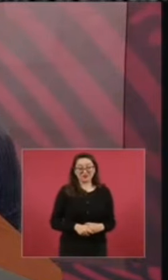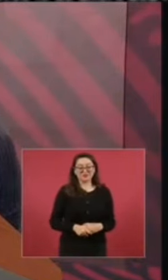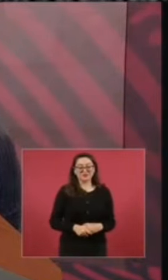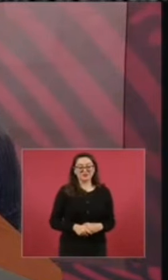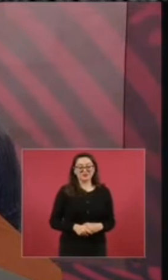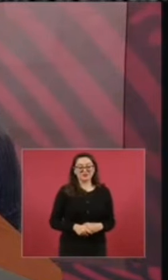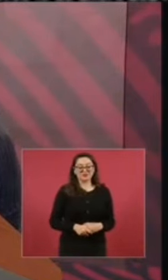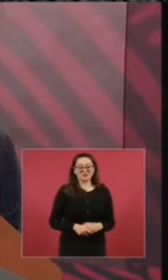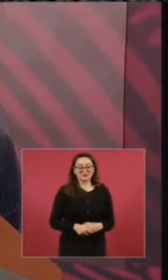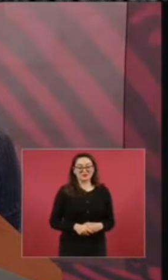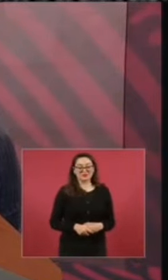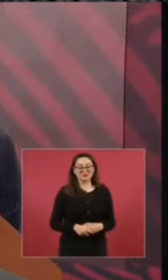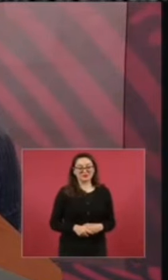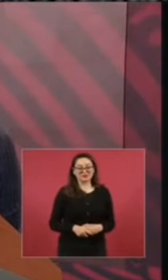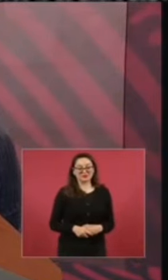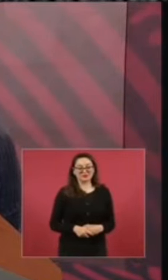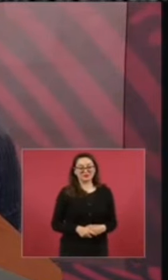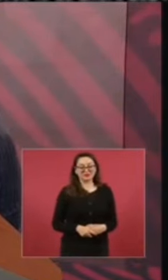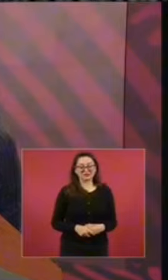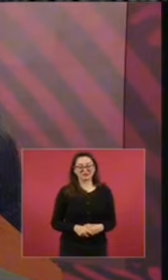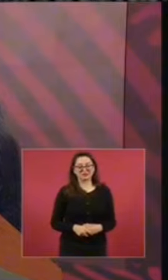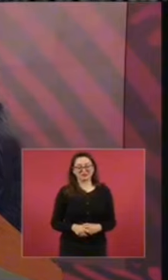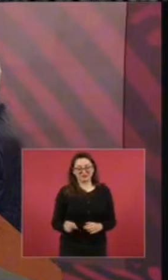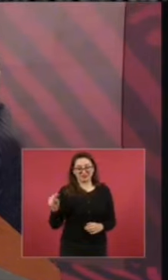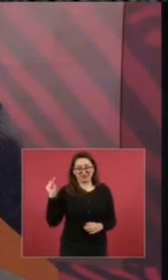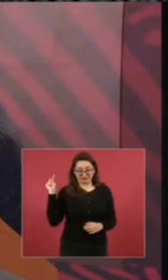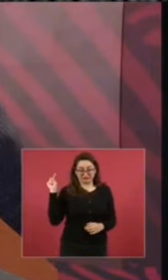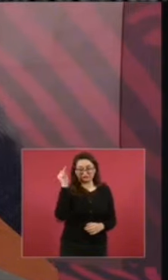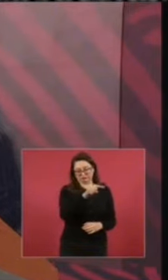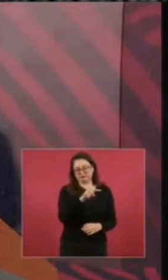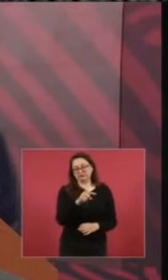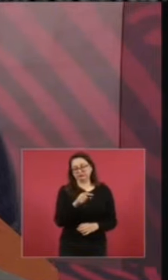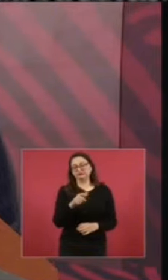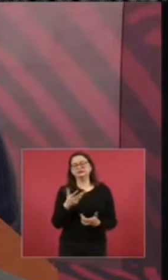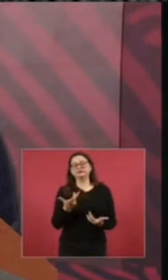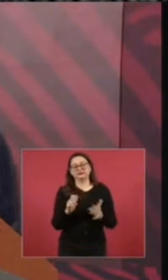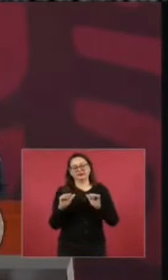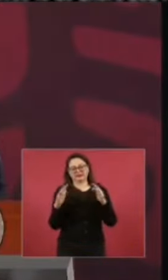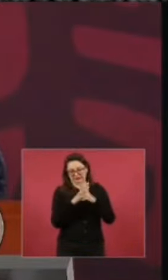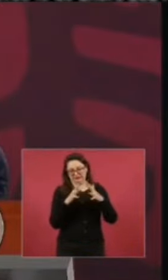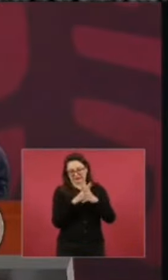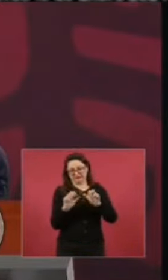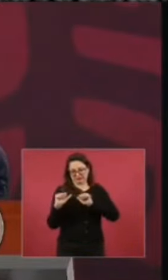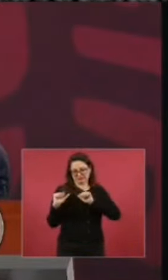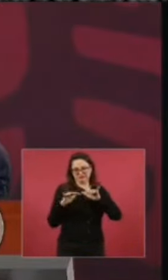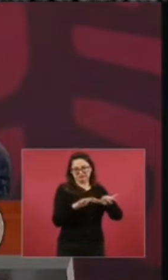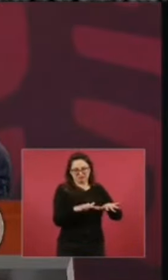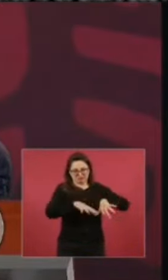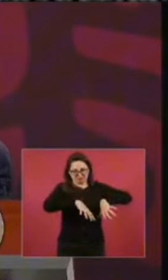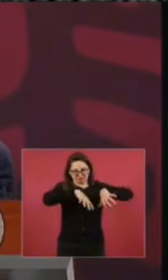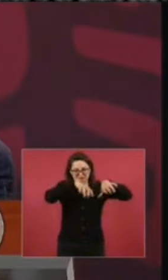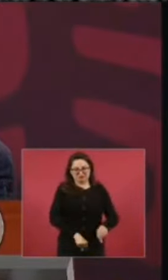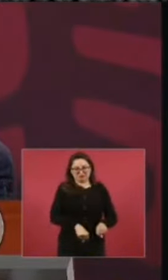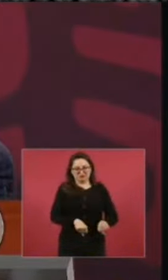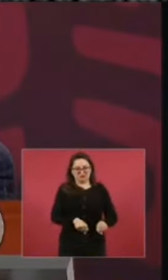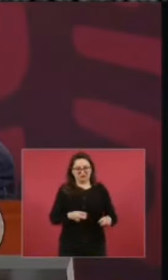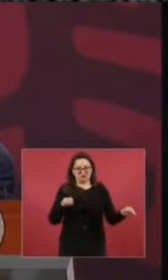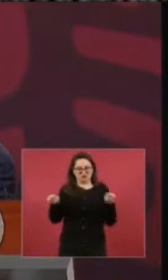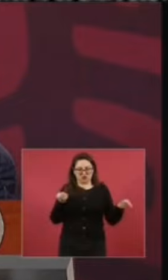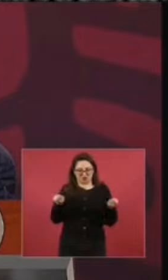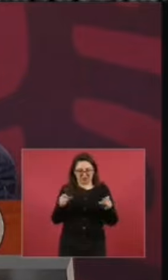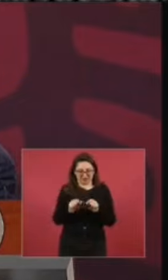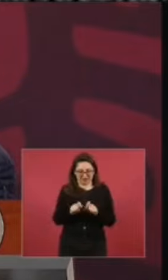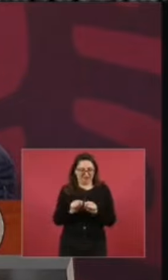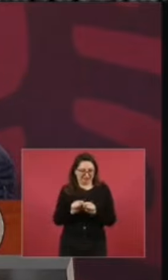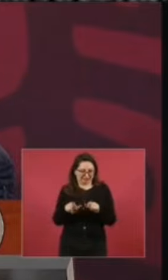Bueno, cuando llegan los invasores, dominan pues, el Valle de México y